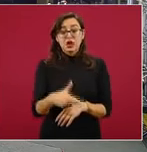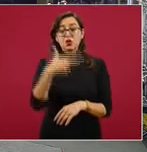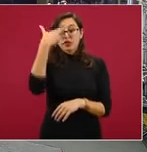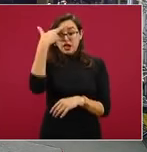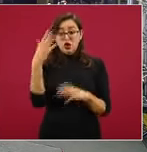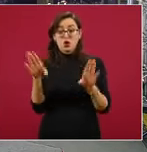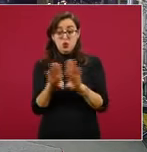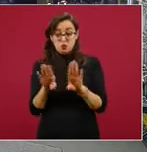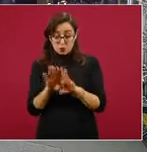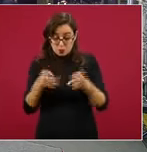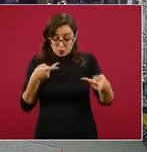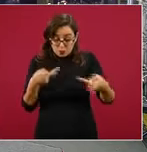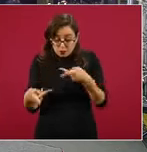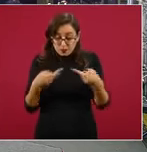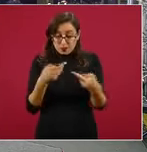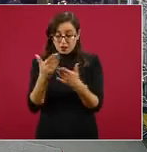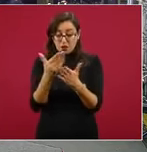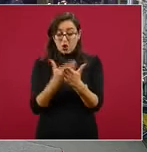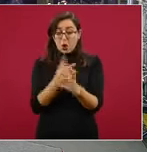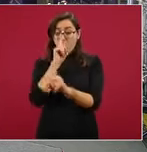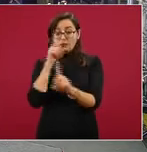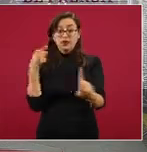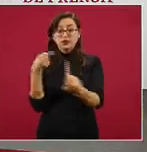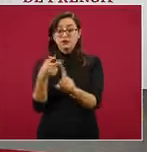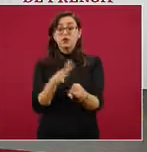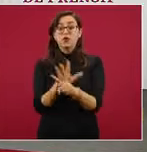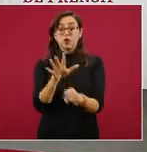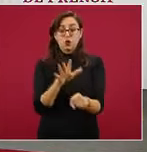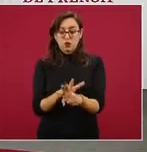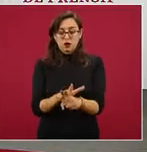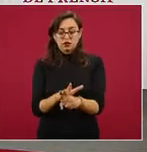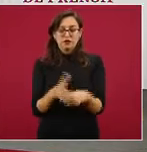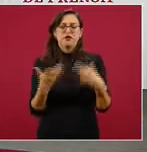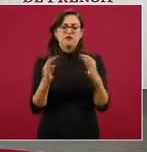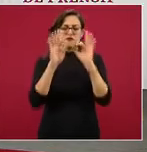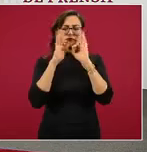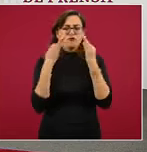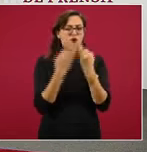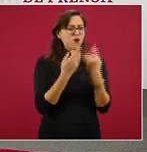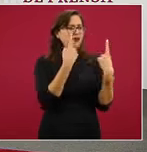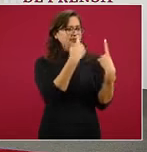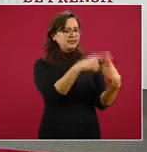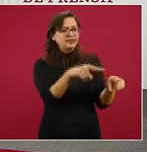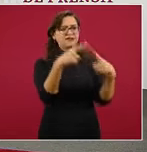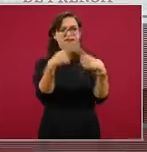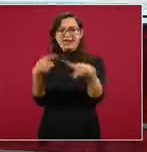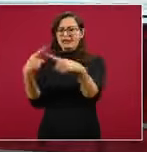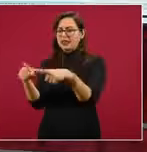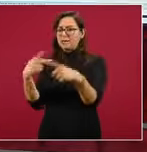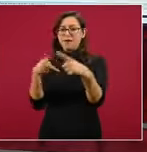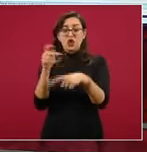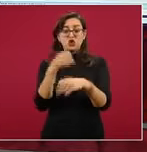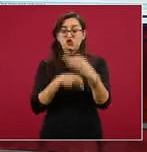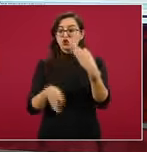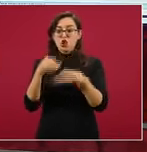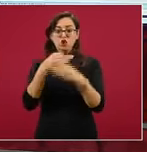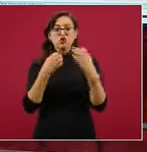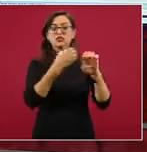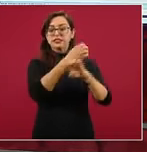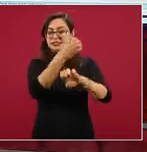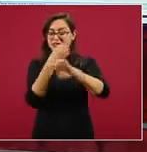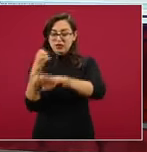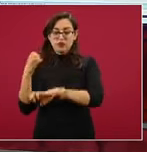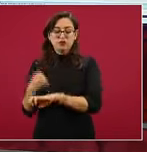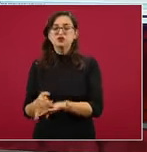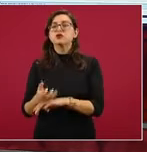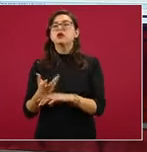lo que busca y se está realmente llevando a cabo de diferentes modalidades, pero prácticamente todas las entidades federativas tienen un abordaje